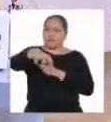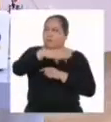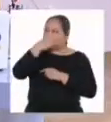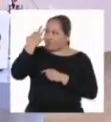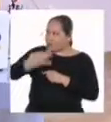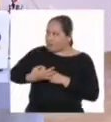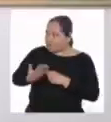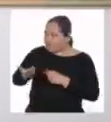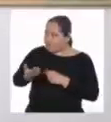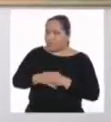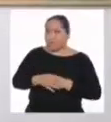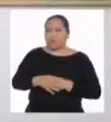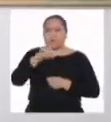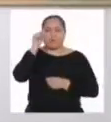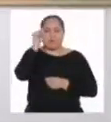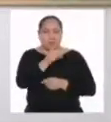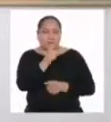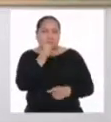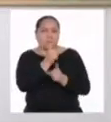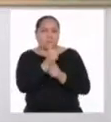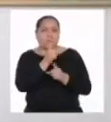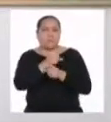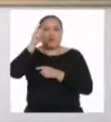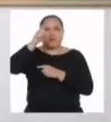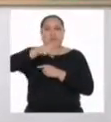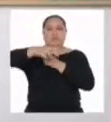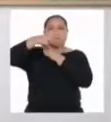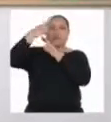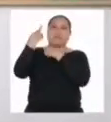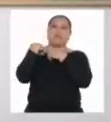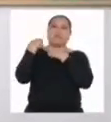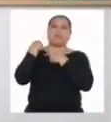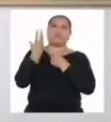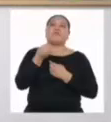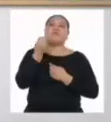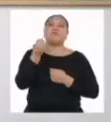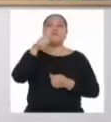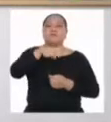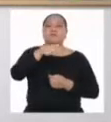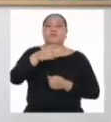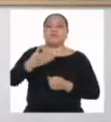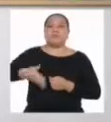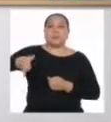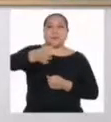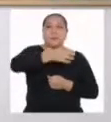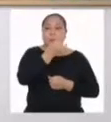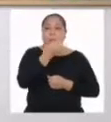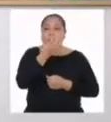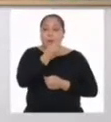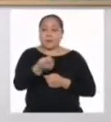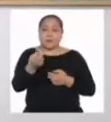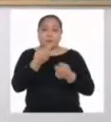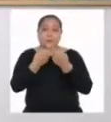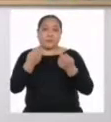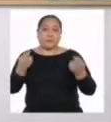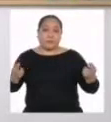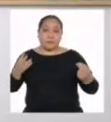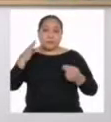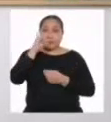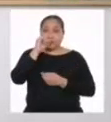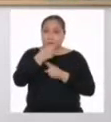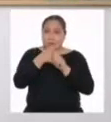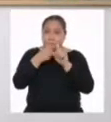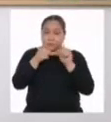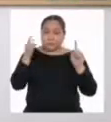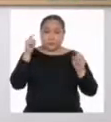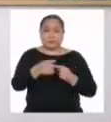es así, profesora Patricia? Correcto. Debemos de ser responsables porque necesitamos de algunos de esos recursos de la